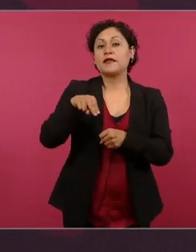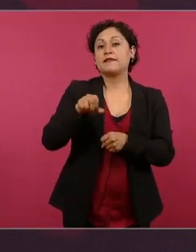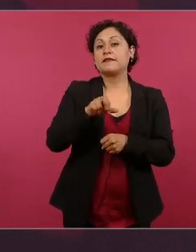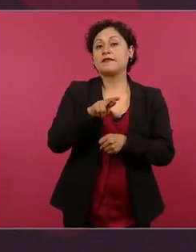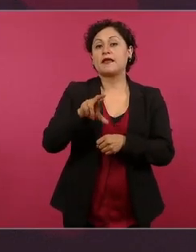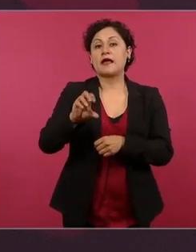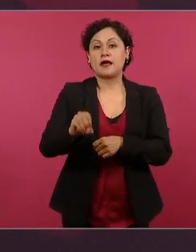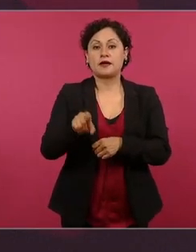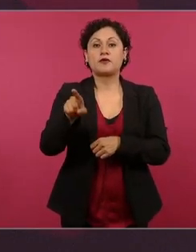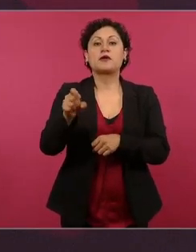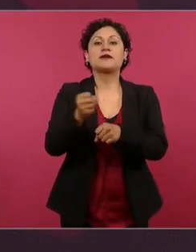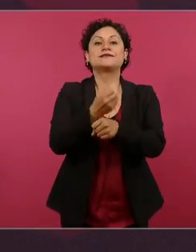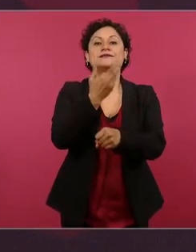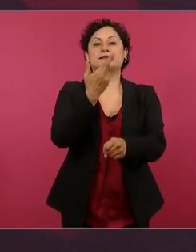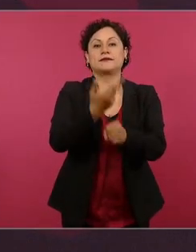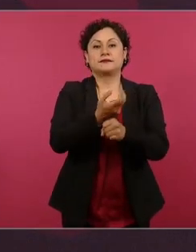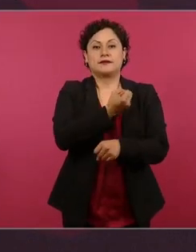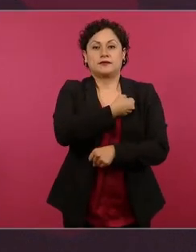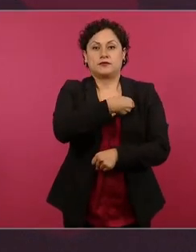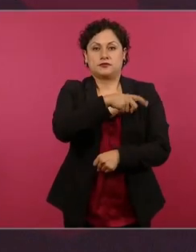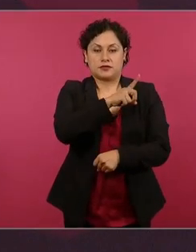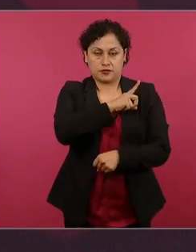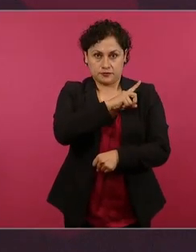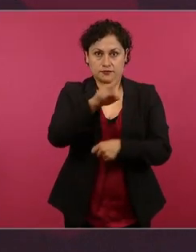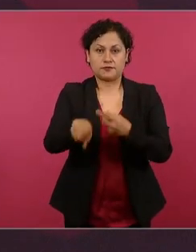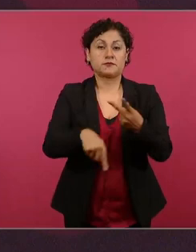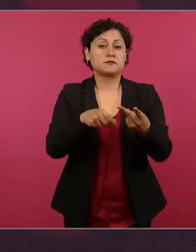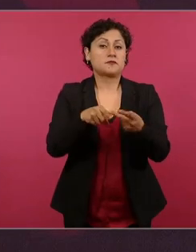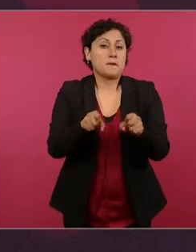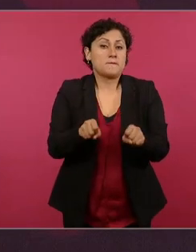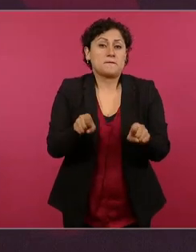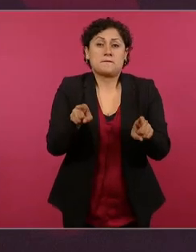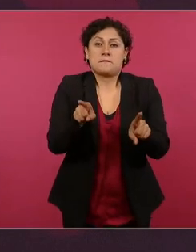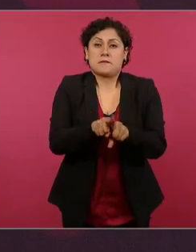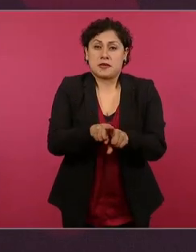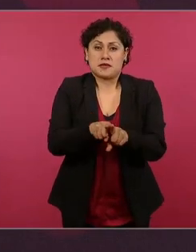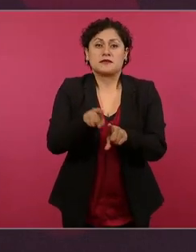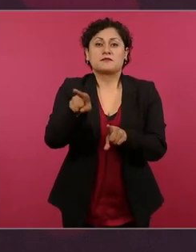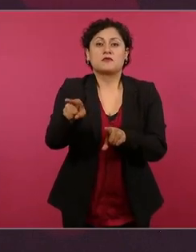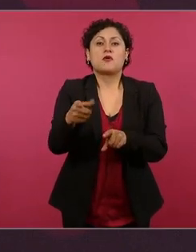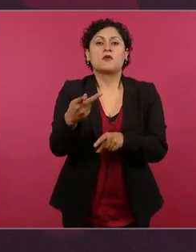era delegado del PRI en Ecatepec.